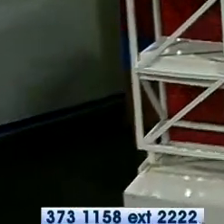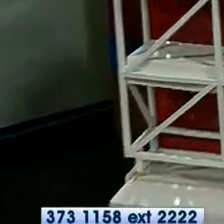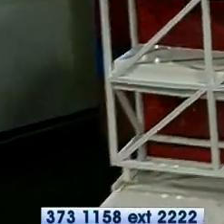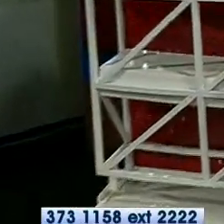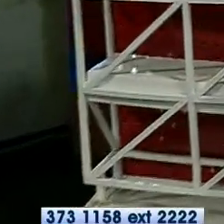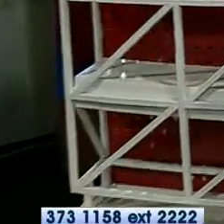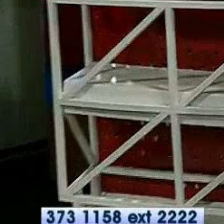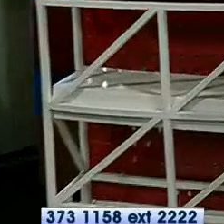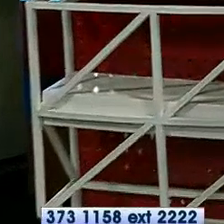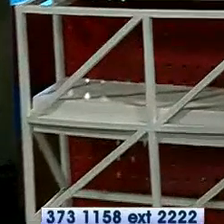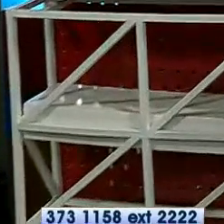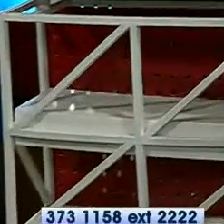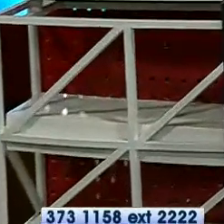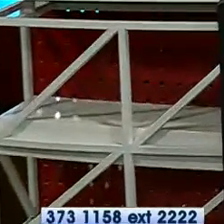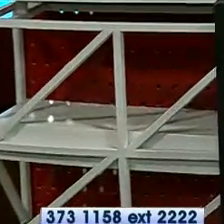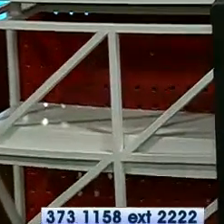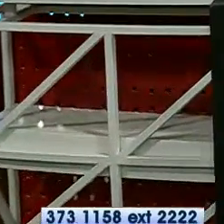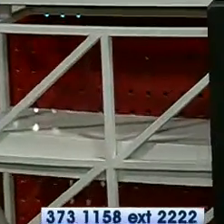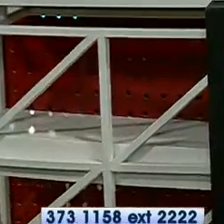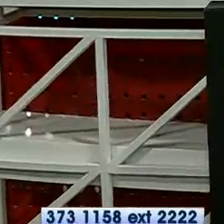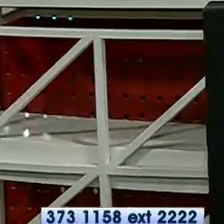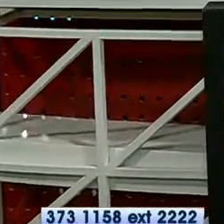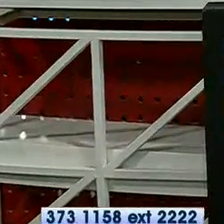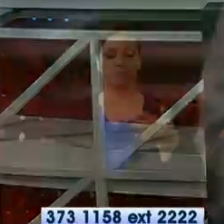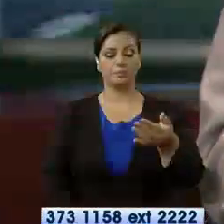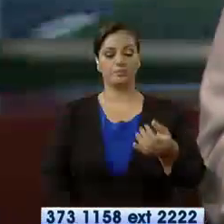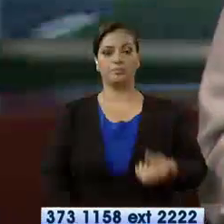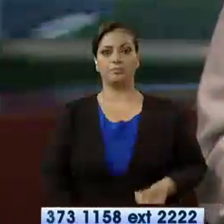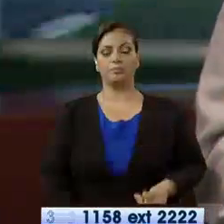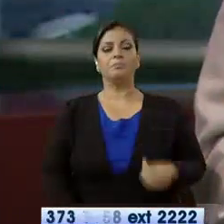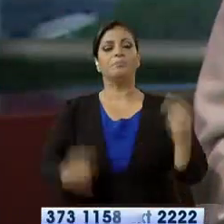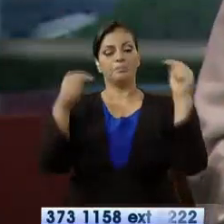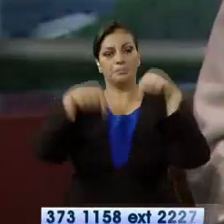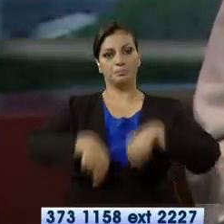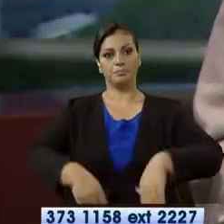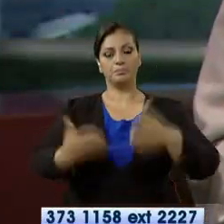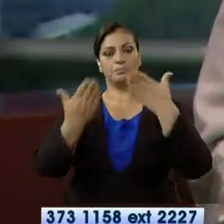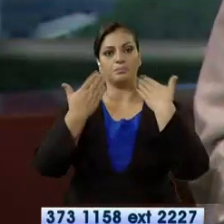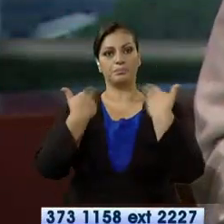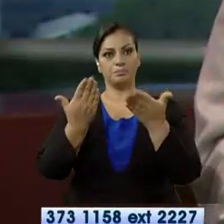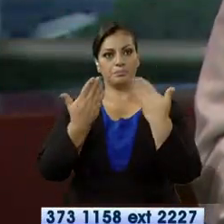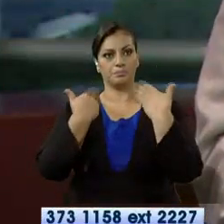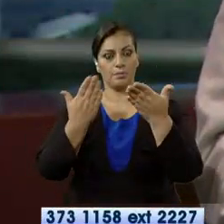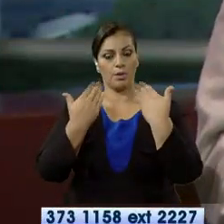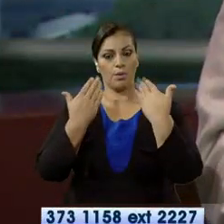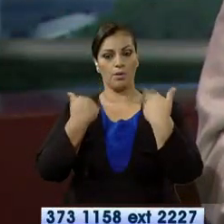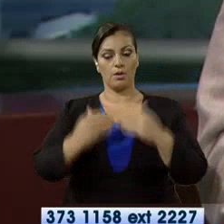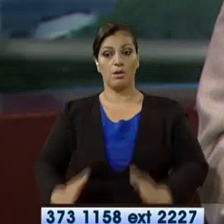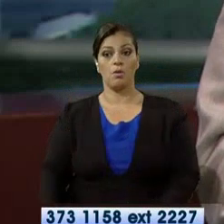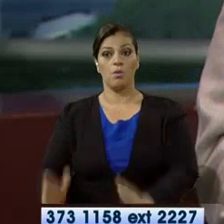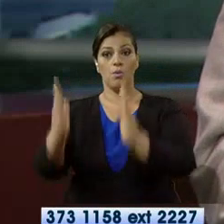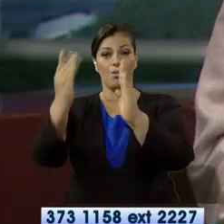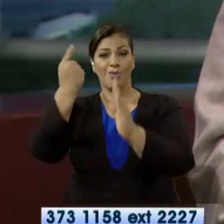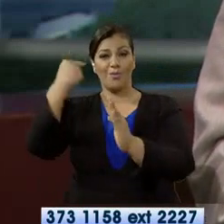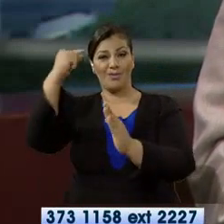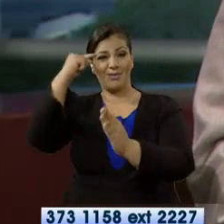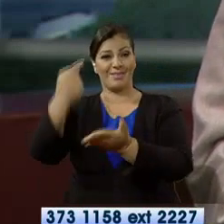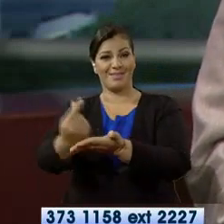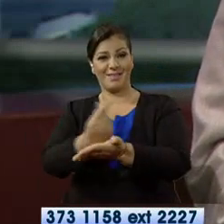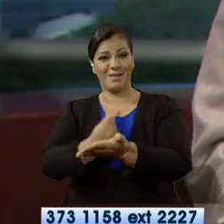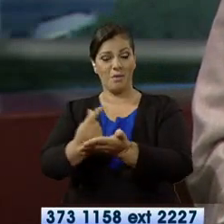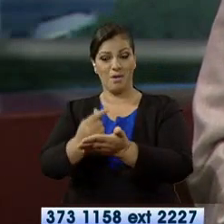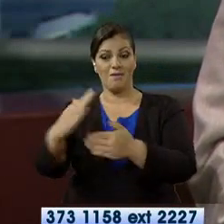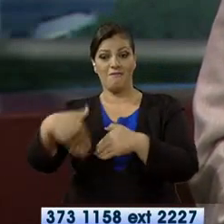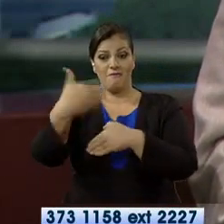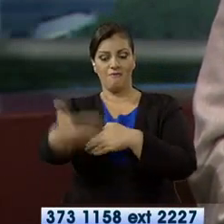De otra parte, decenas de simpatizantes del gobierno se concentraron en la Plaza Grande para apoyar al presidente Rafael Correa. Durante la